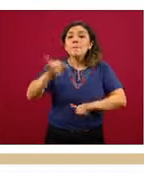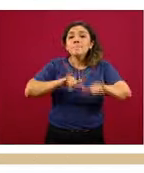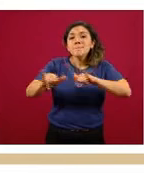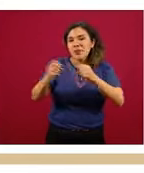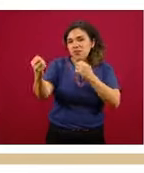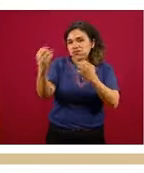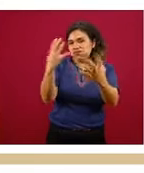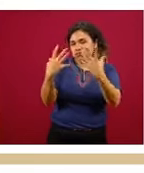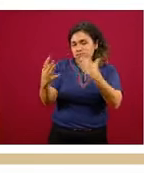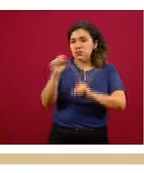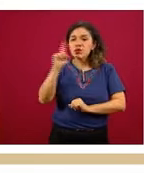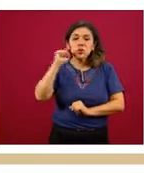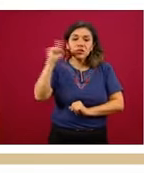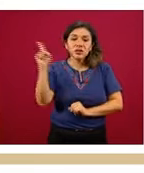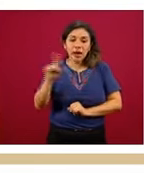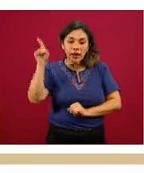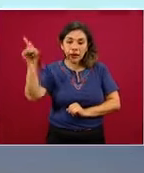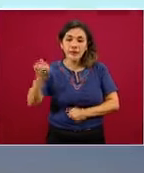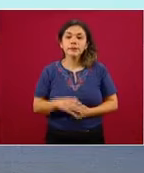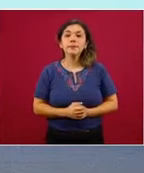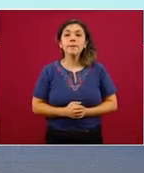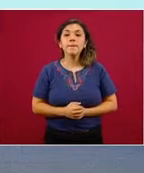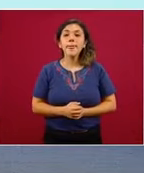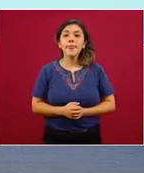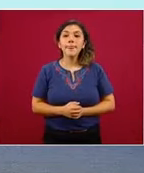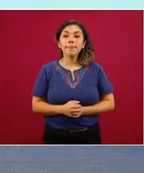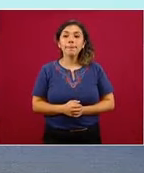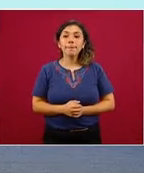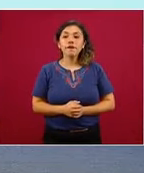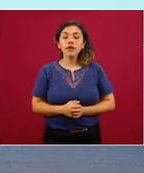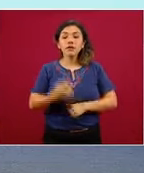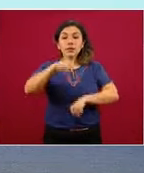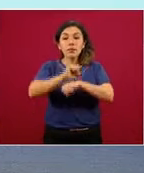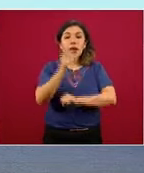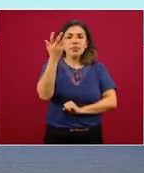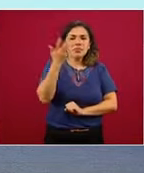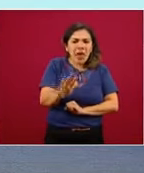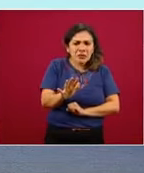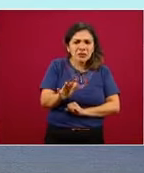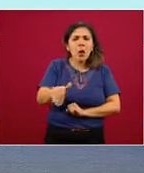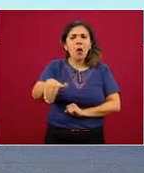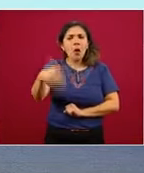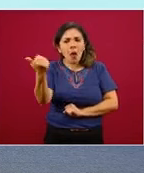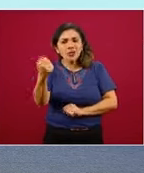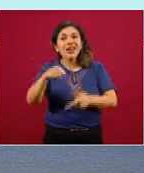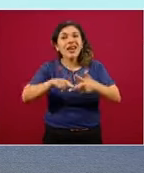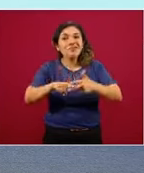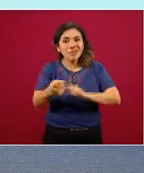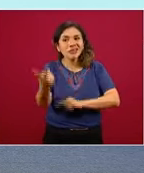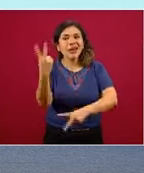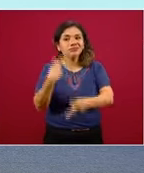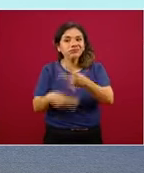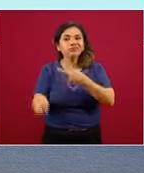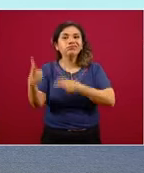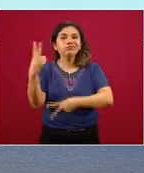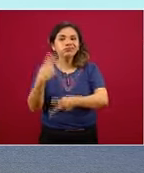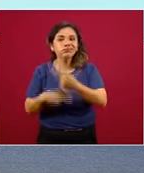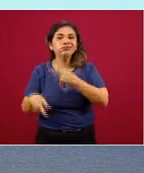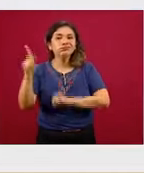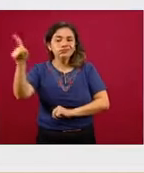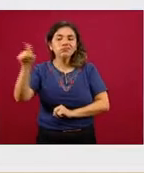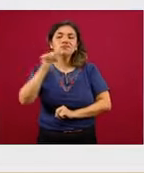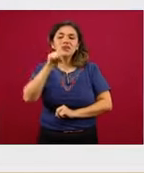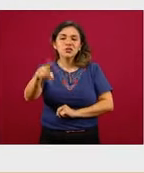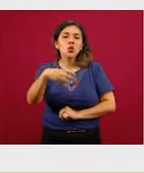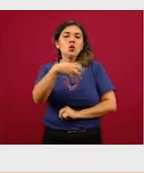mapa animado del estado de Zacatecas. Semana 10, semana 11 inician los casos, nuevamente en el